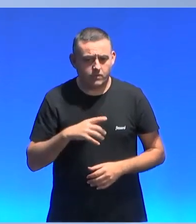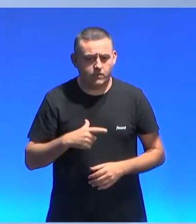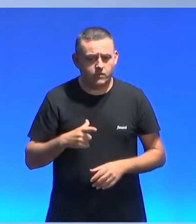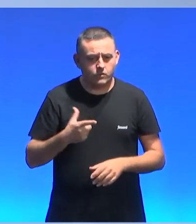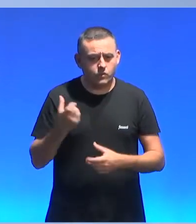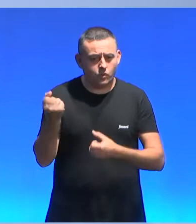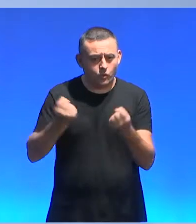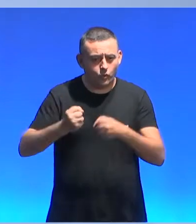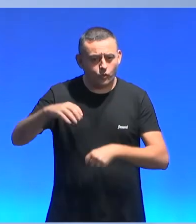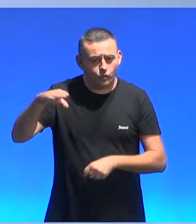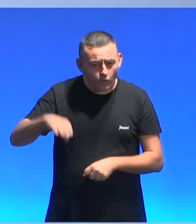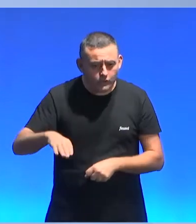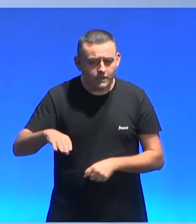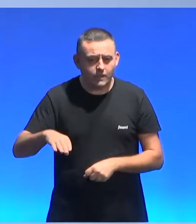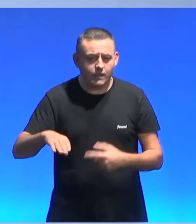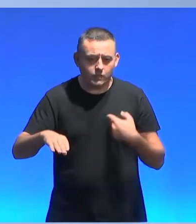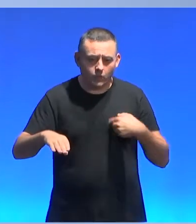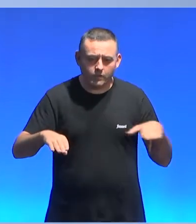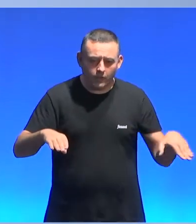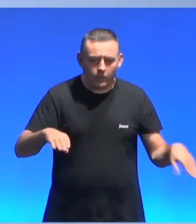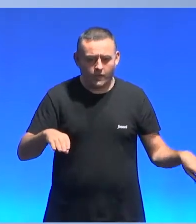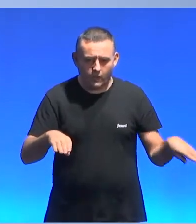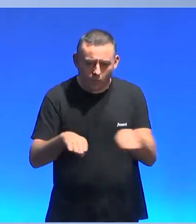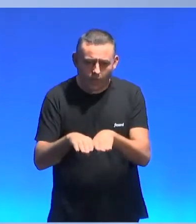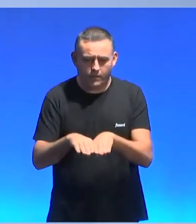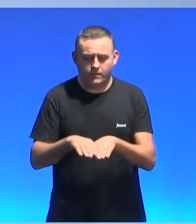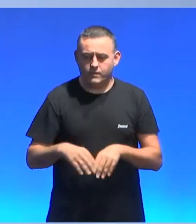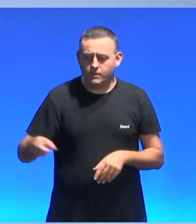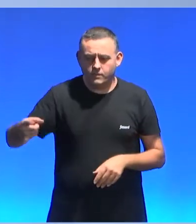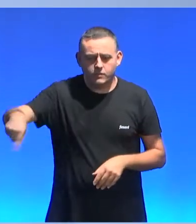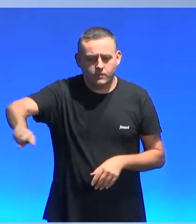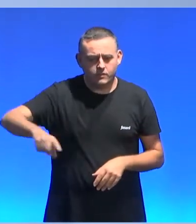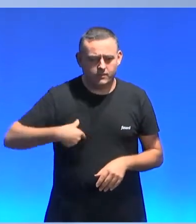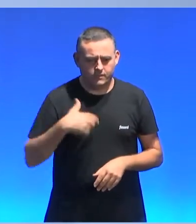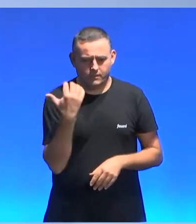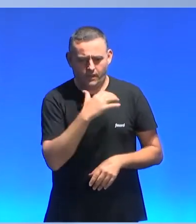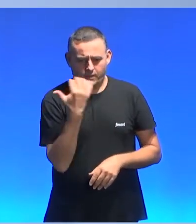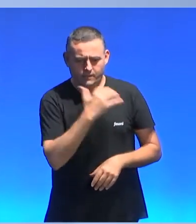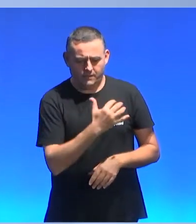y vosotros veis porque pensáis que no será posible.